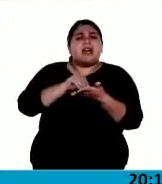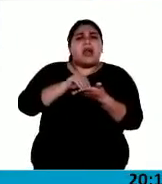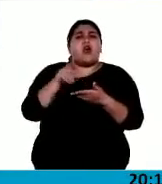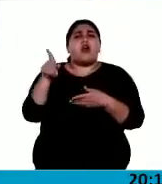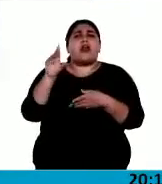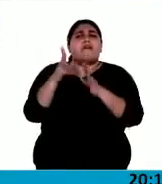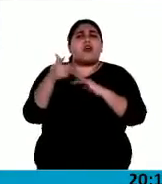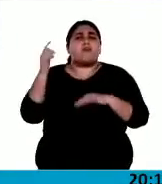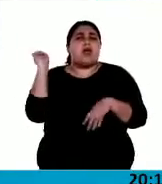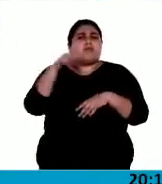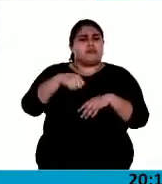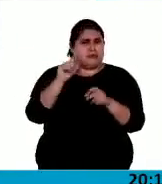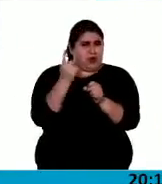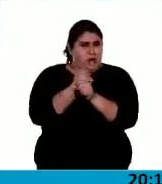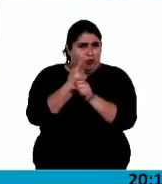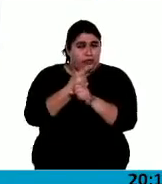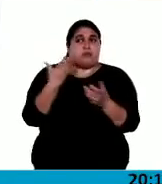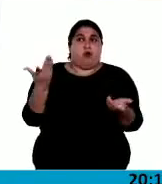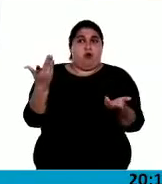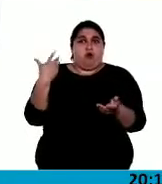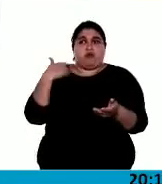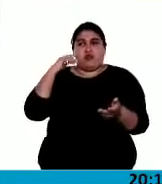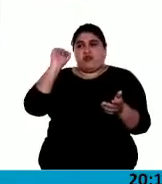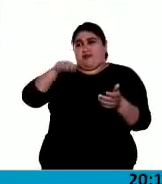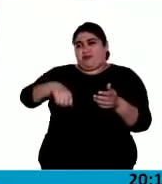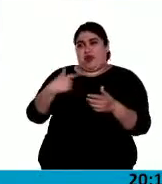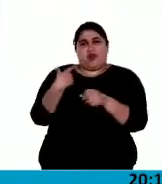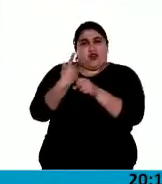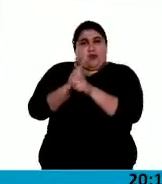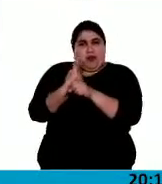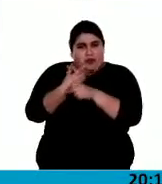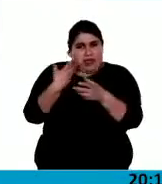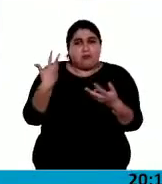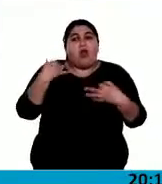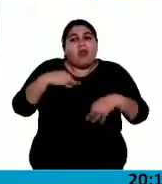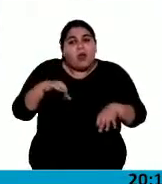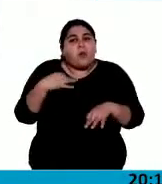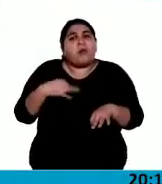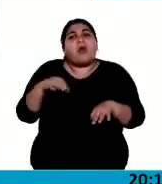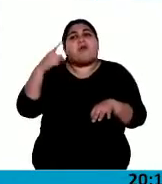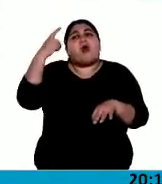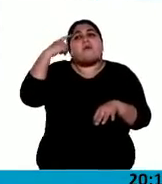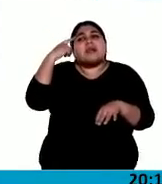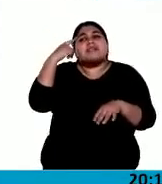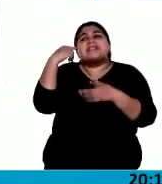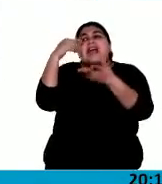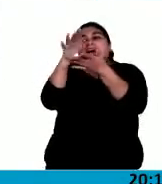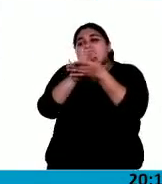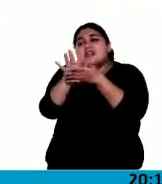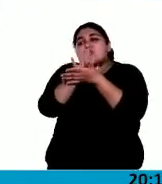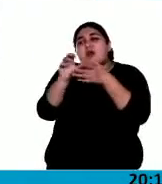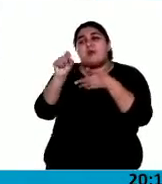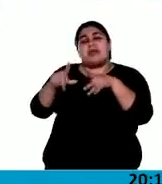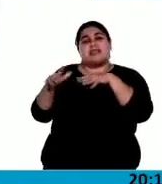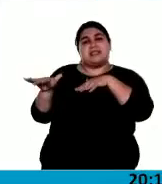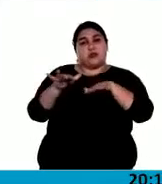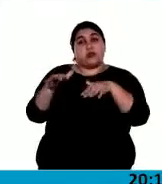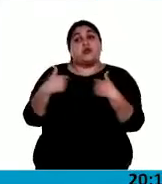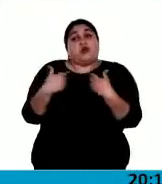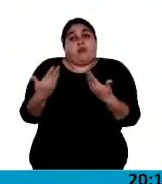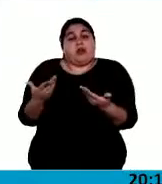lado. Claramente, no debemos mirar para otro lado. Debemos justamente pensar cómo resolver estas situaciones. Para eso es